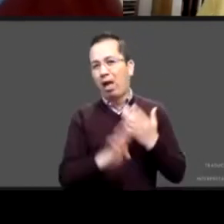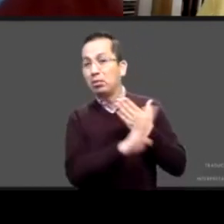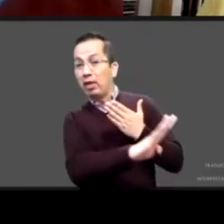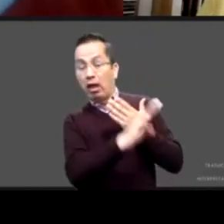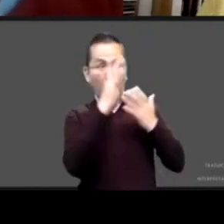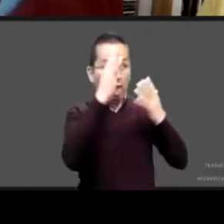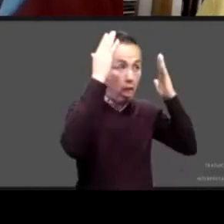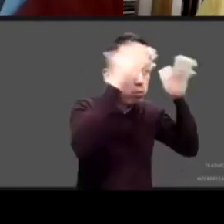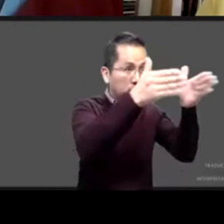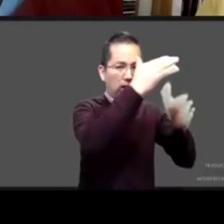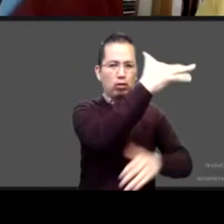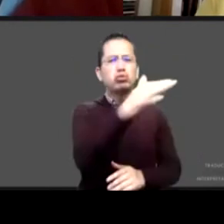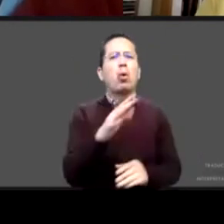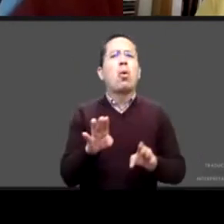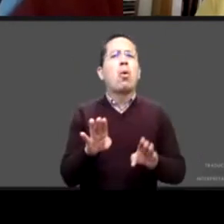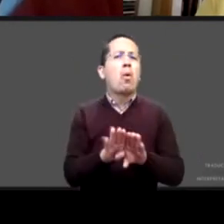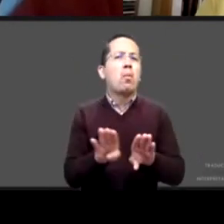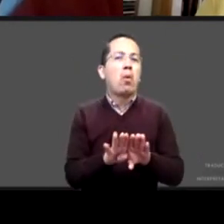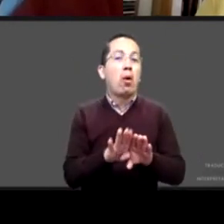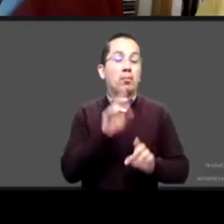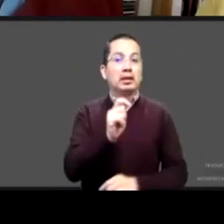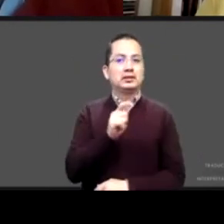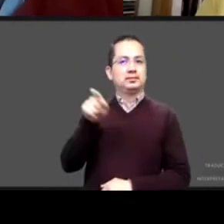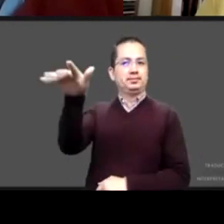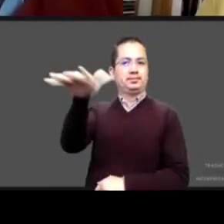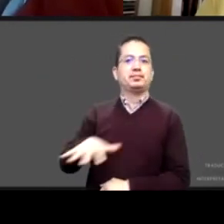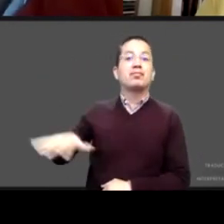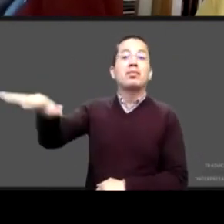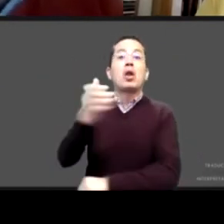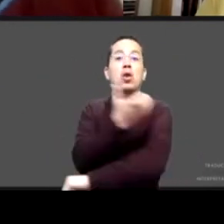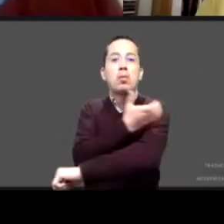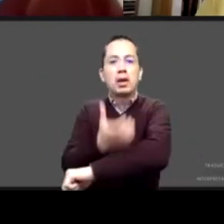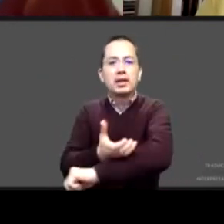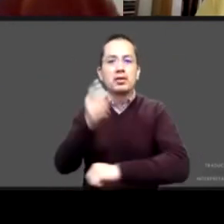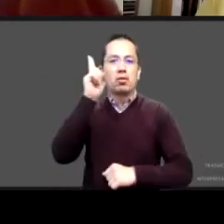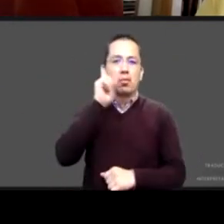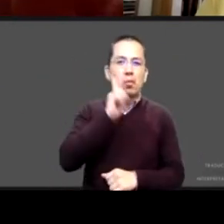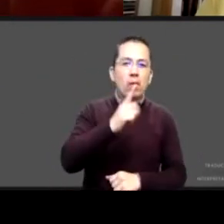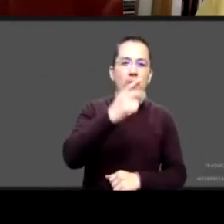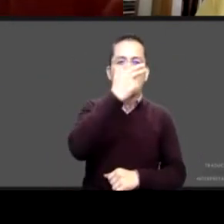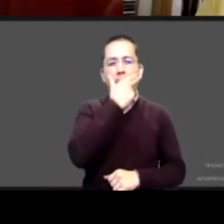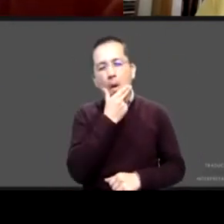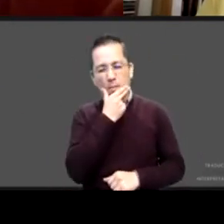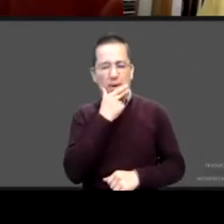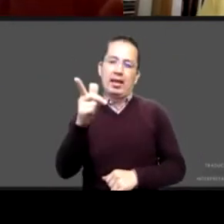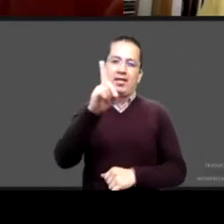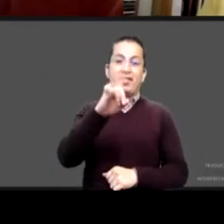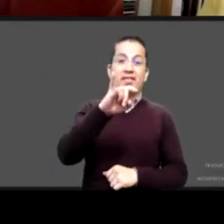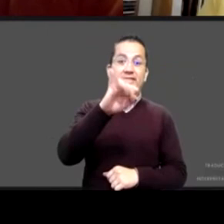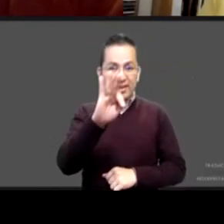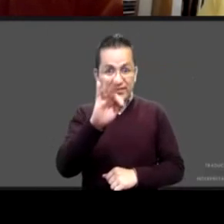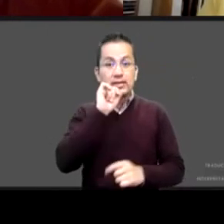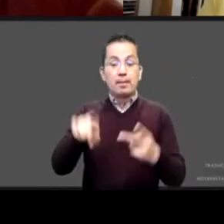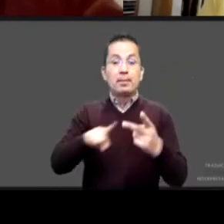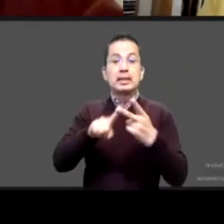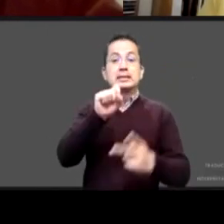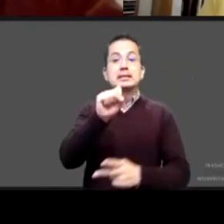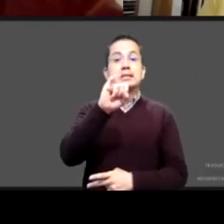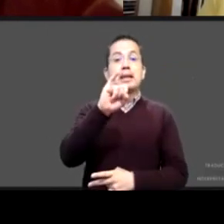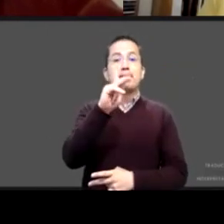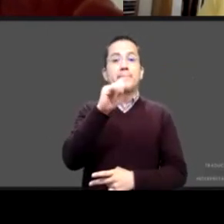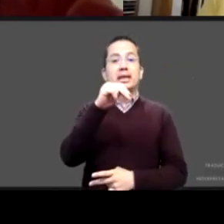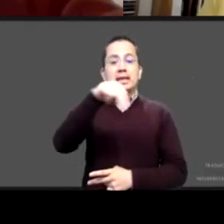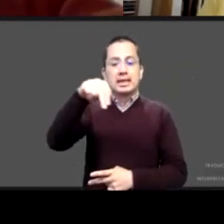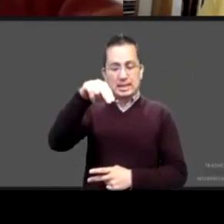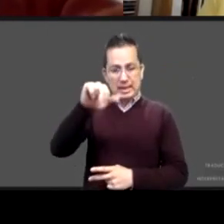por compañeros y compañeras del DIF y de Cipina juntos, para tener entonces México la primera